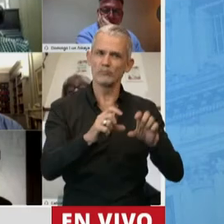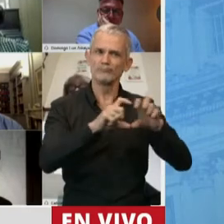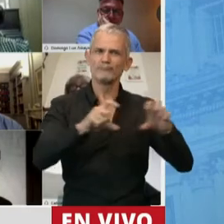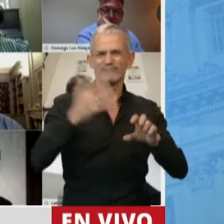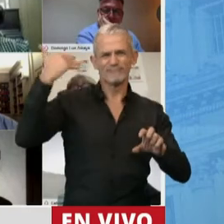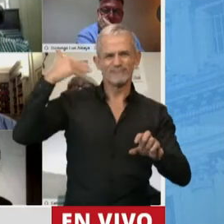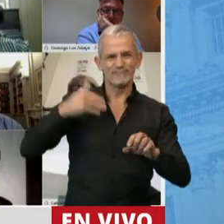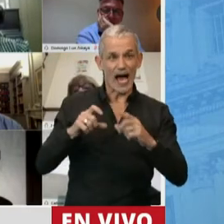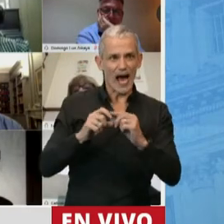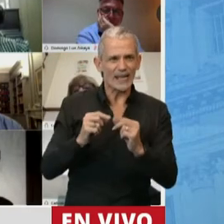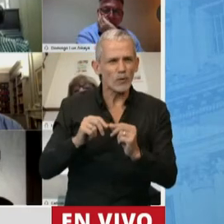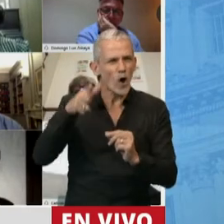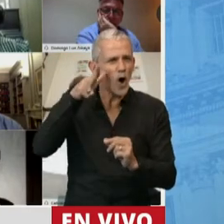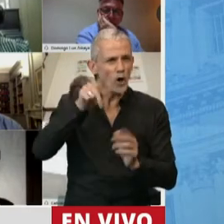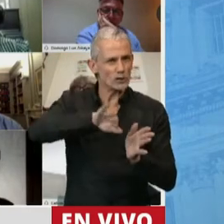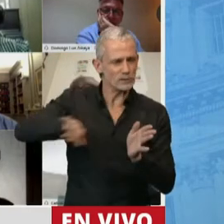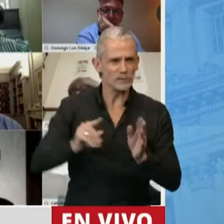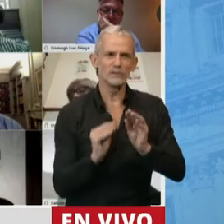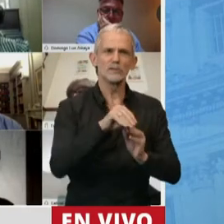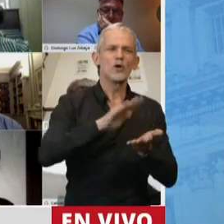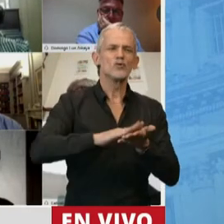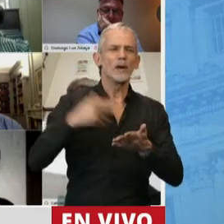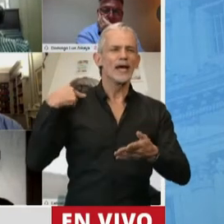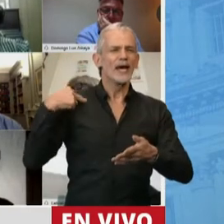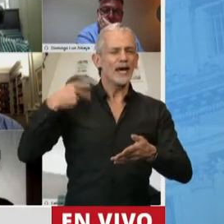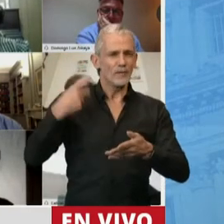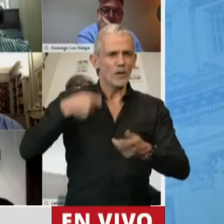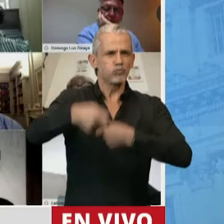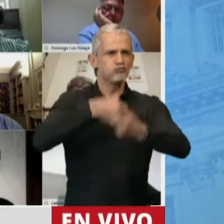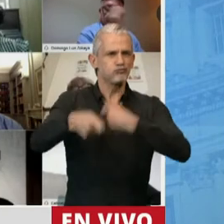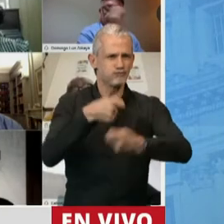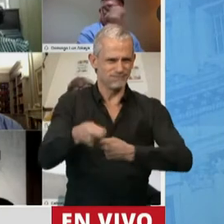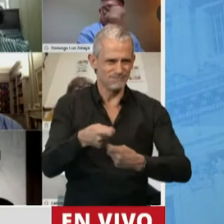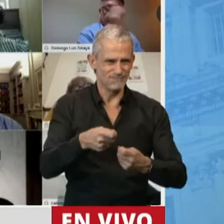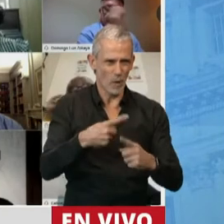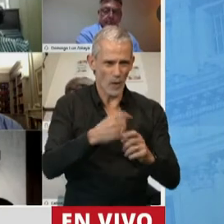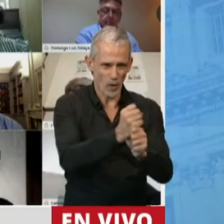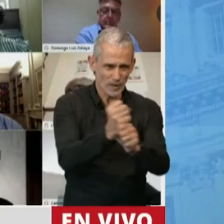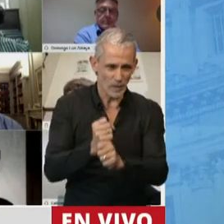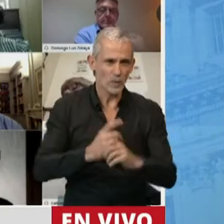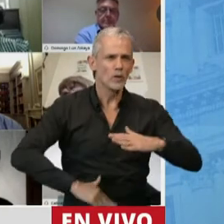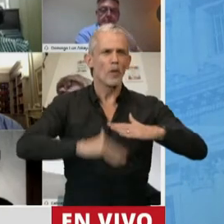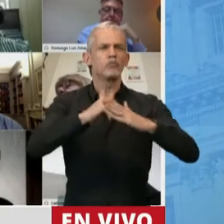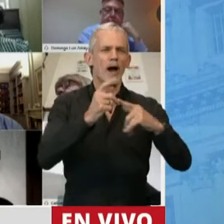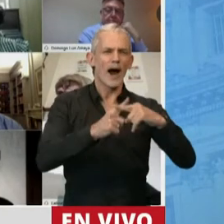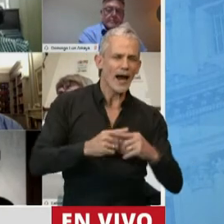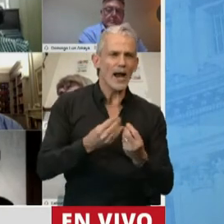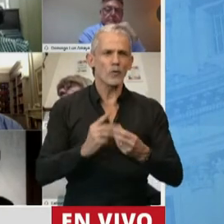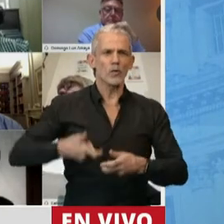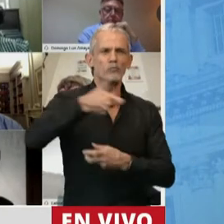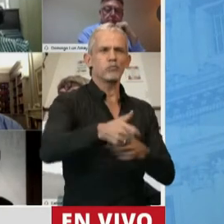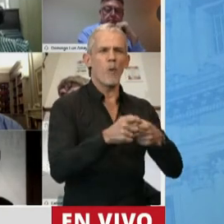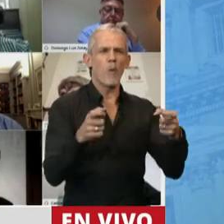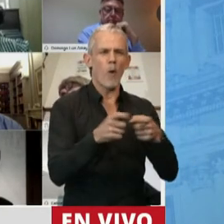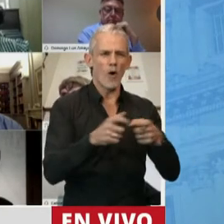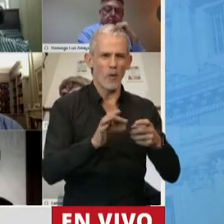el artículo 8 respecto a las contribuciones patronales, que le pone un tope para el cálculo del bono de crédito